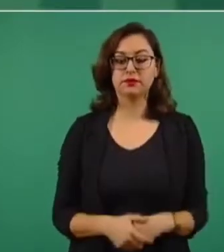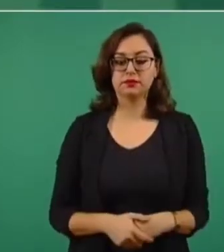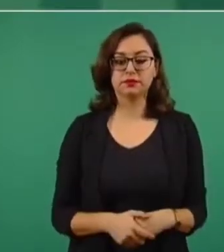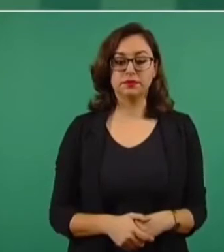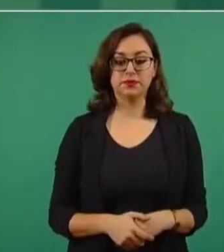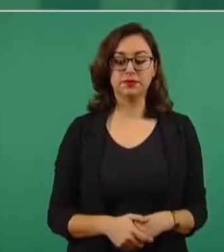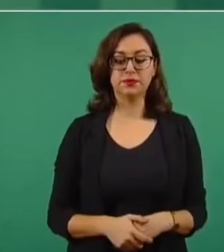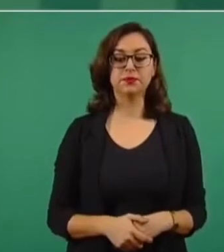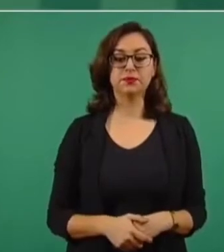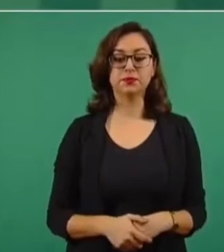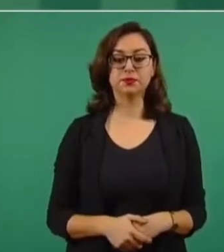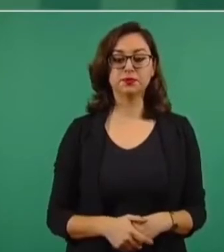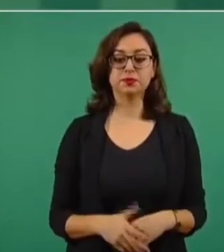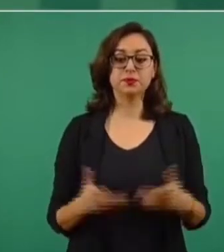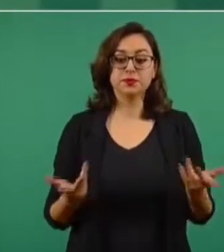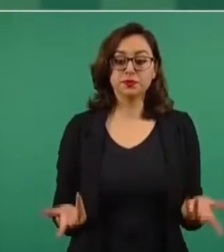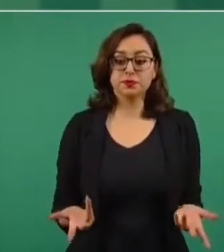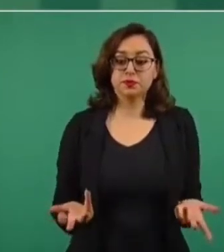Entonces,